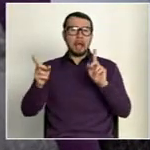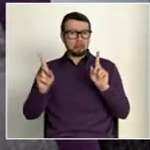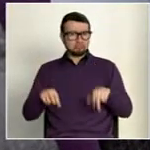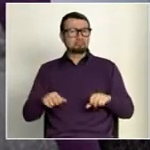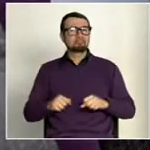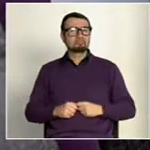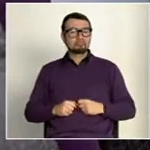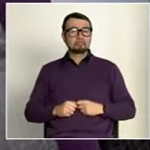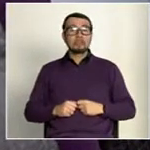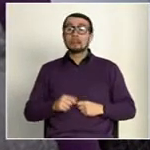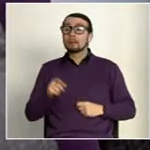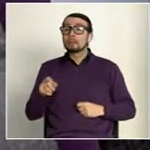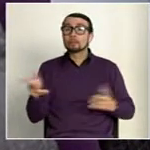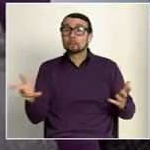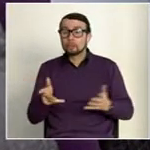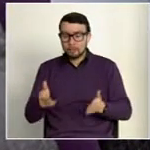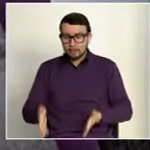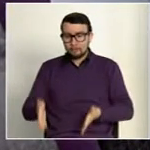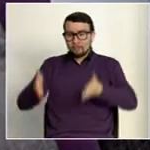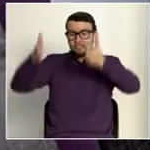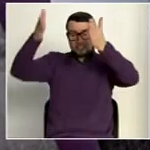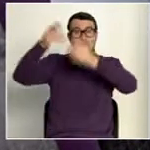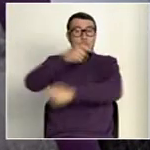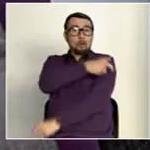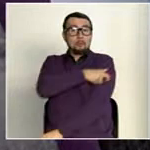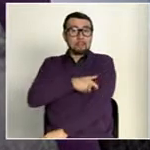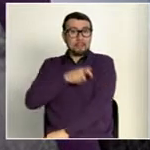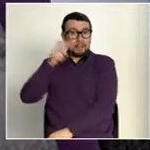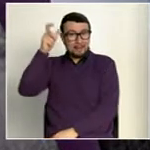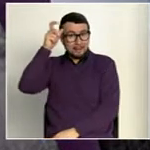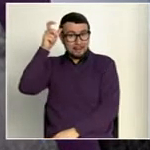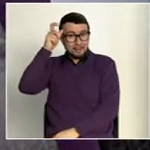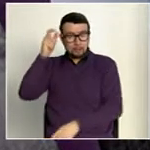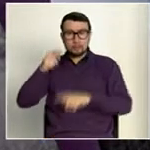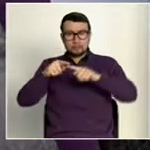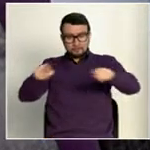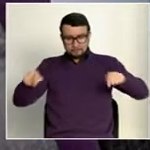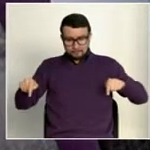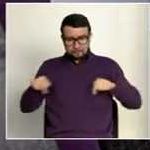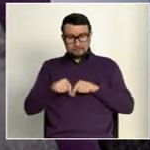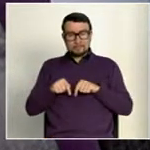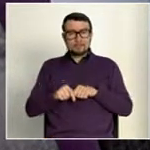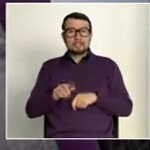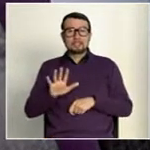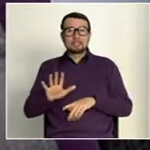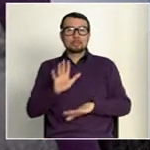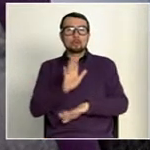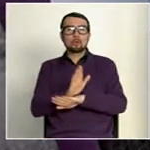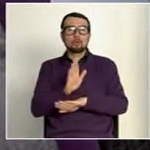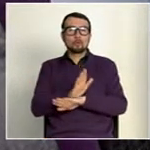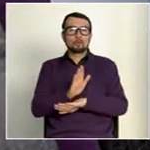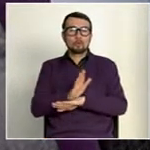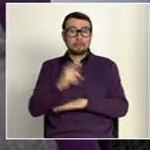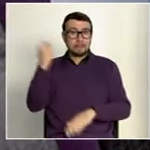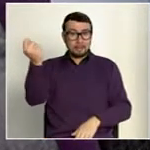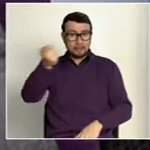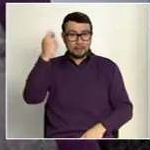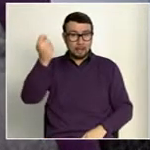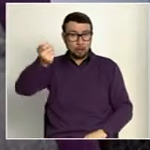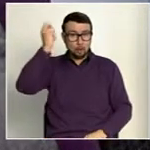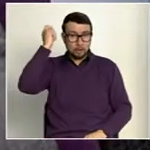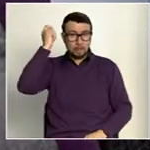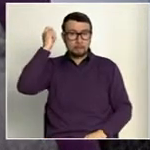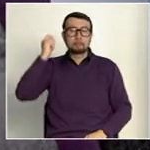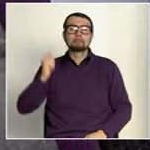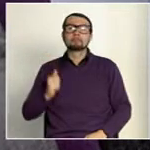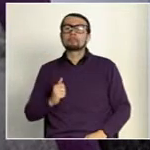en el lugar es en el edificio del Comité de Ganaderos, en el auditorio, a las 5 de la tarde vamos a estar en esa